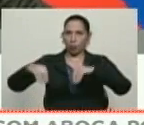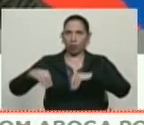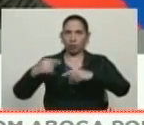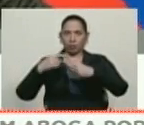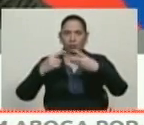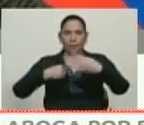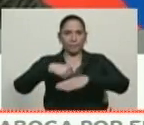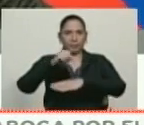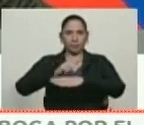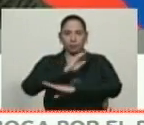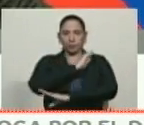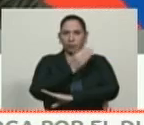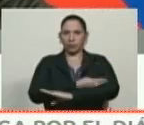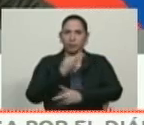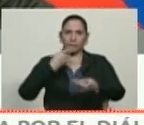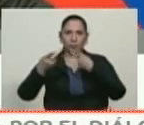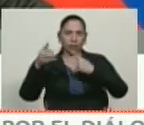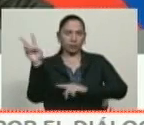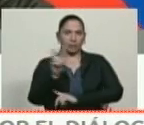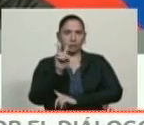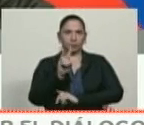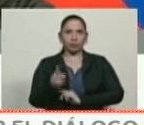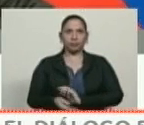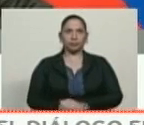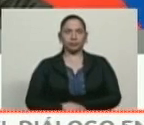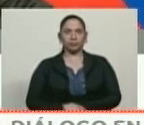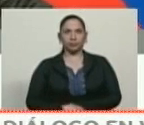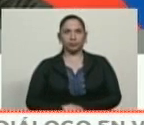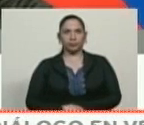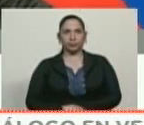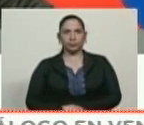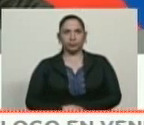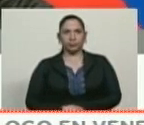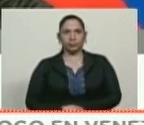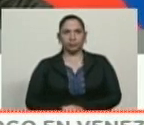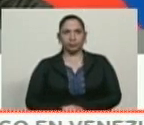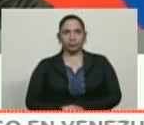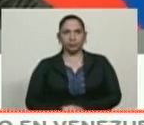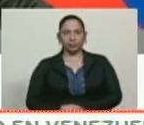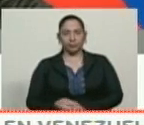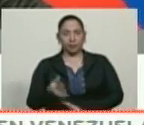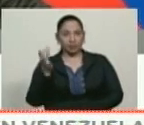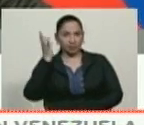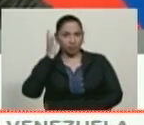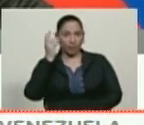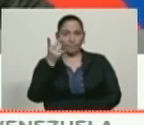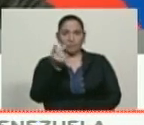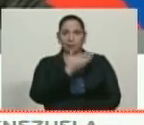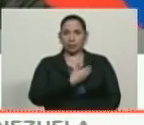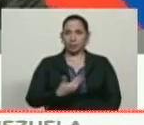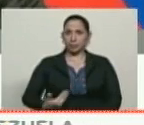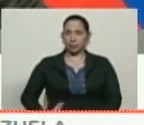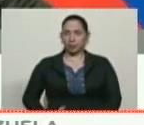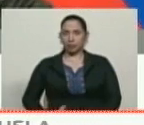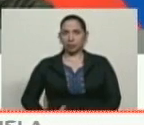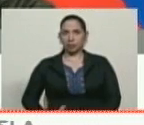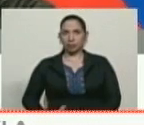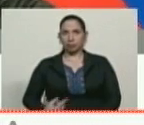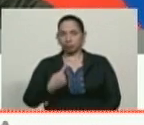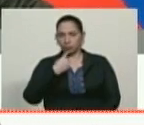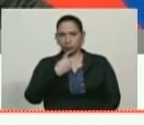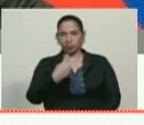fuerzas políticas de Venezuela. Señora vicepresidenta ha confirmado